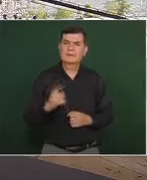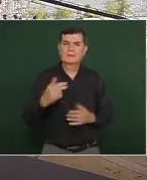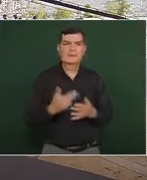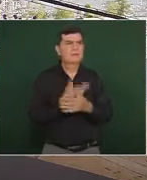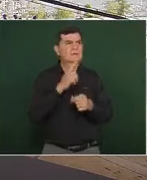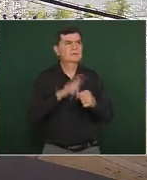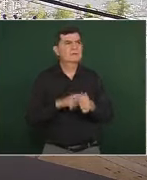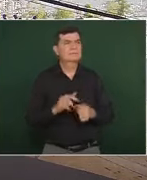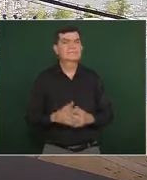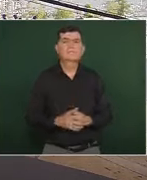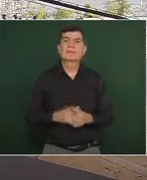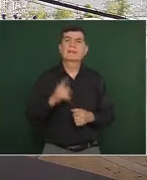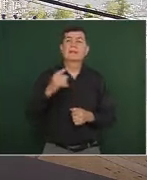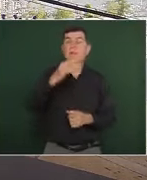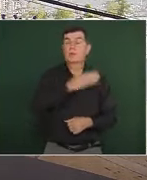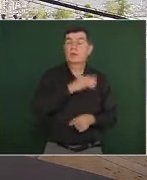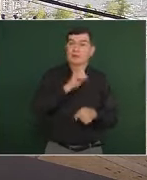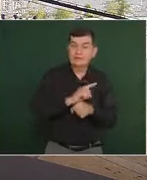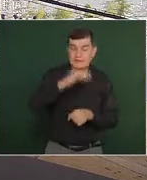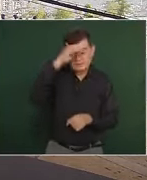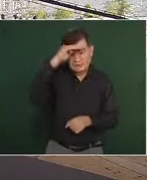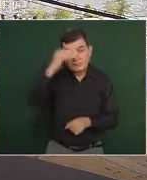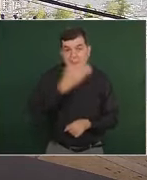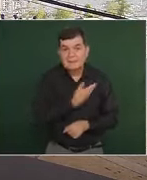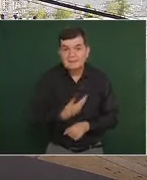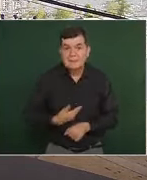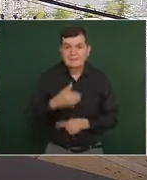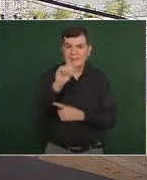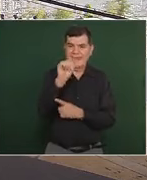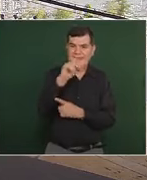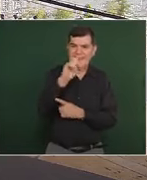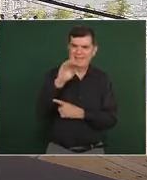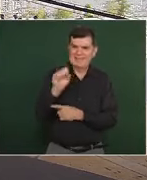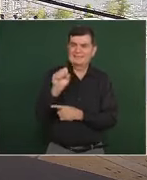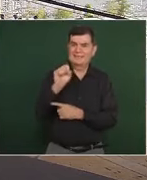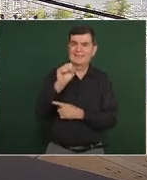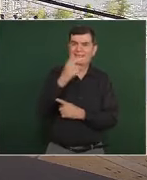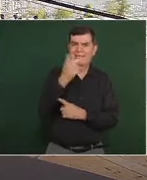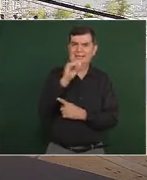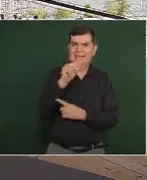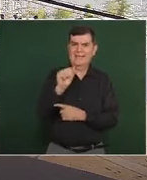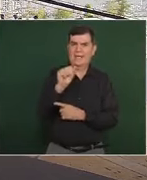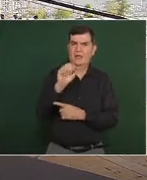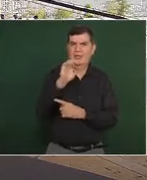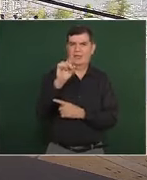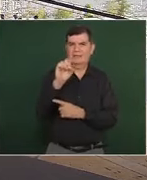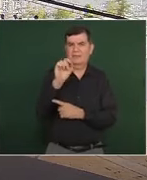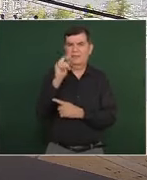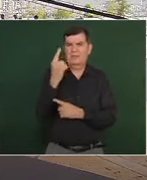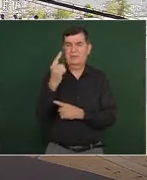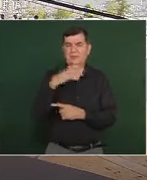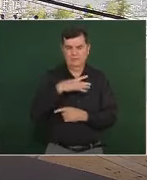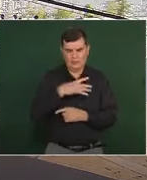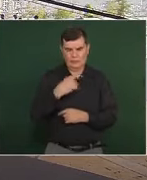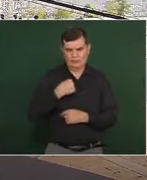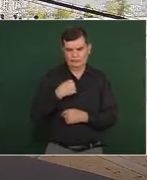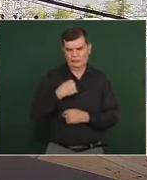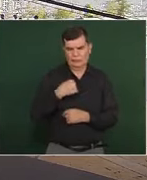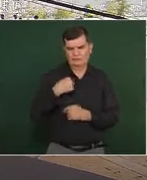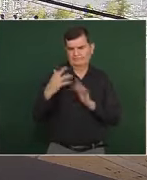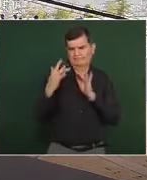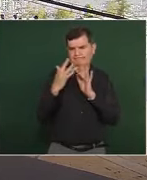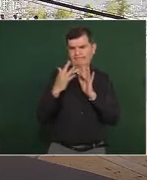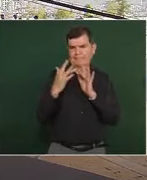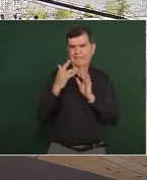Nacional. Buenos días, señor presidente. Andrés García, de Códice 21. Señor presidente, su servidor fue contactado